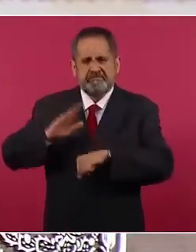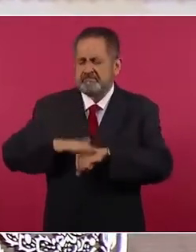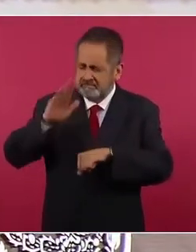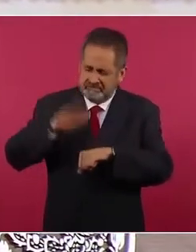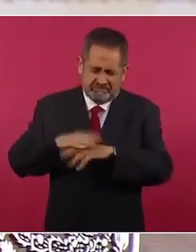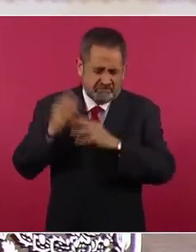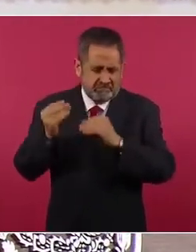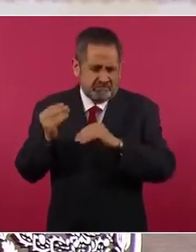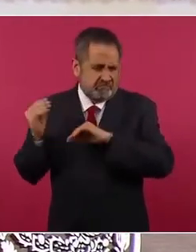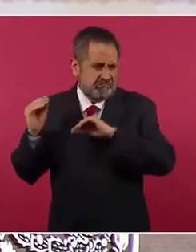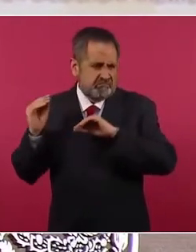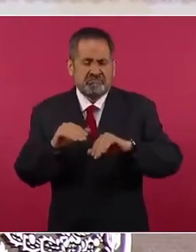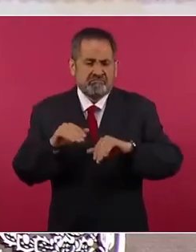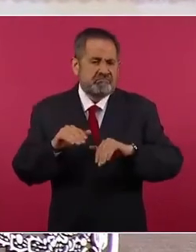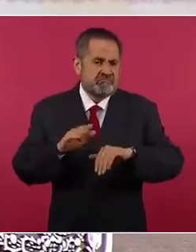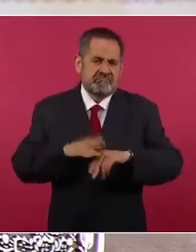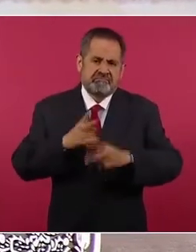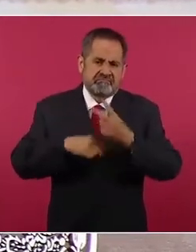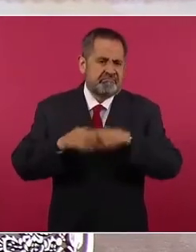Mucho más.